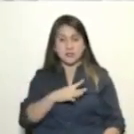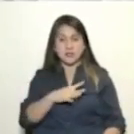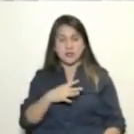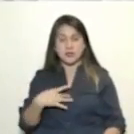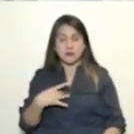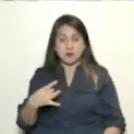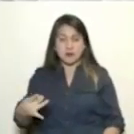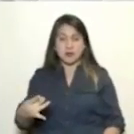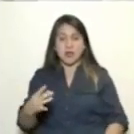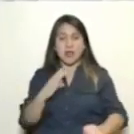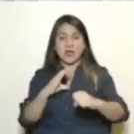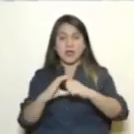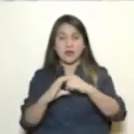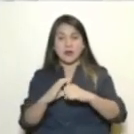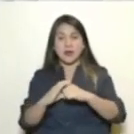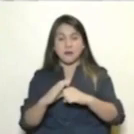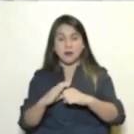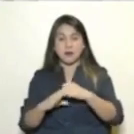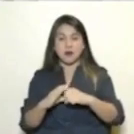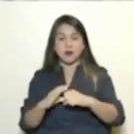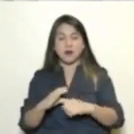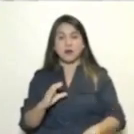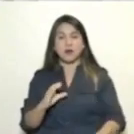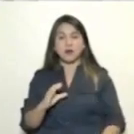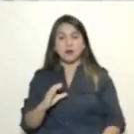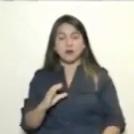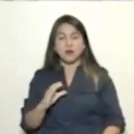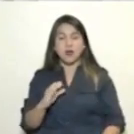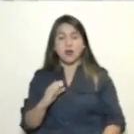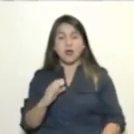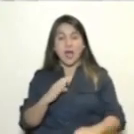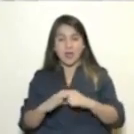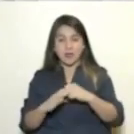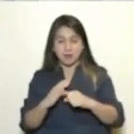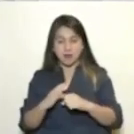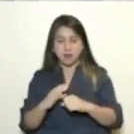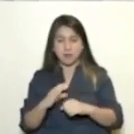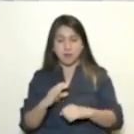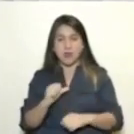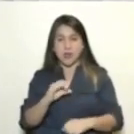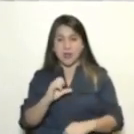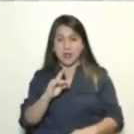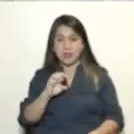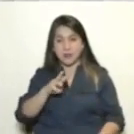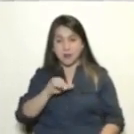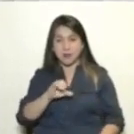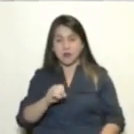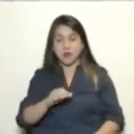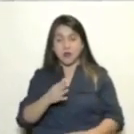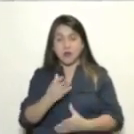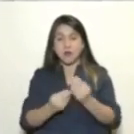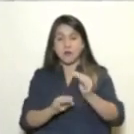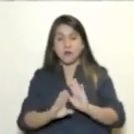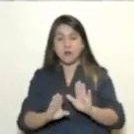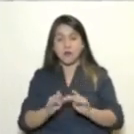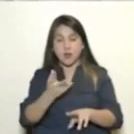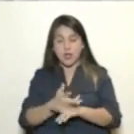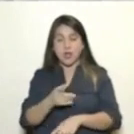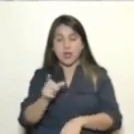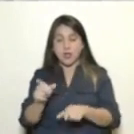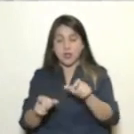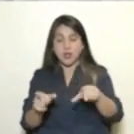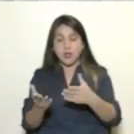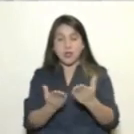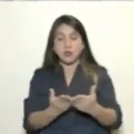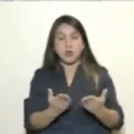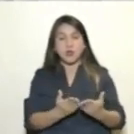nombraron académico honoris causa, honorario, en fin. Y cuando terminó aquello, entonces estaban los estudiantes ahí, hablo